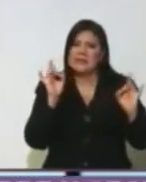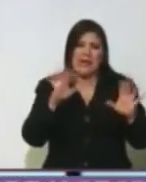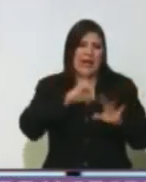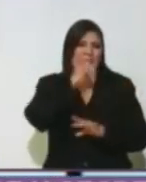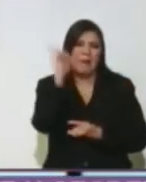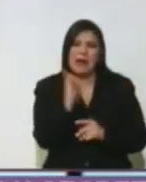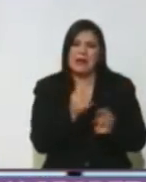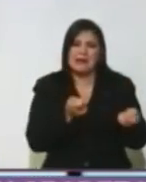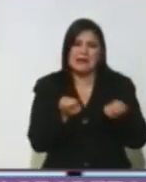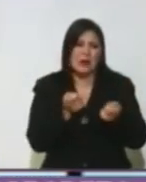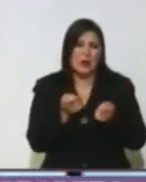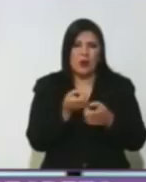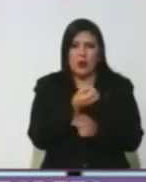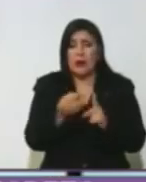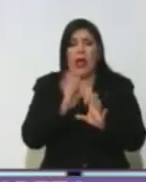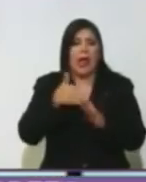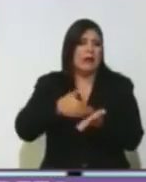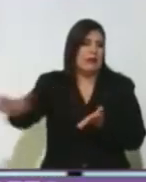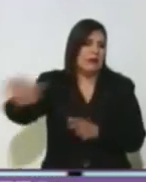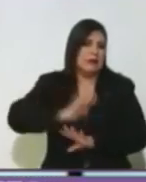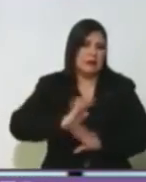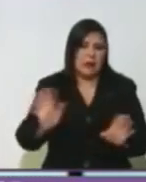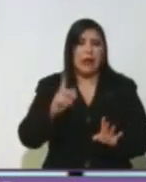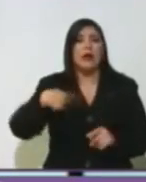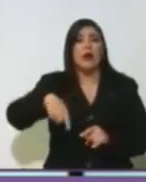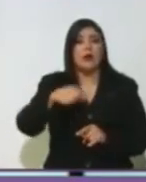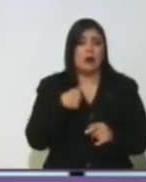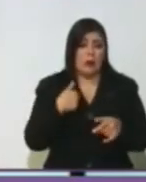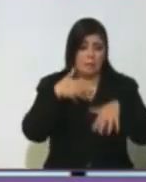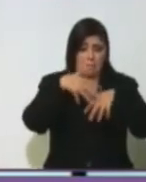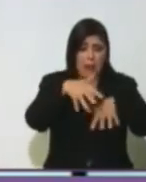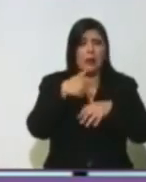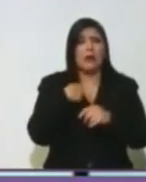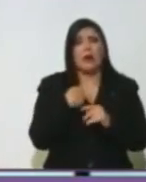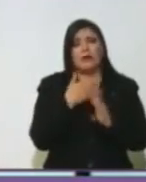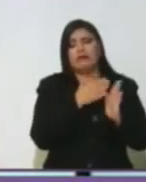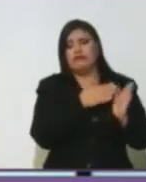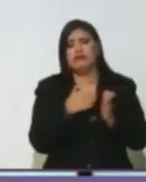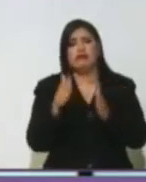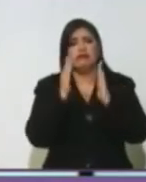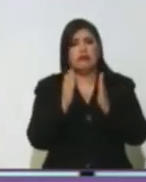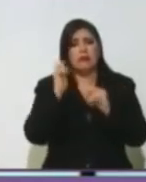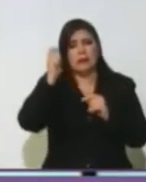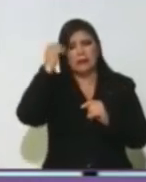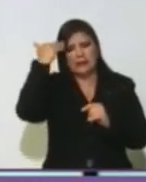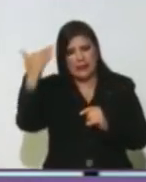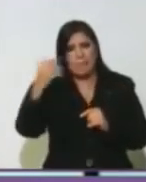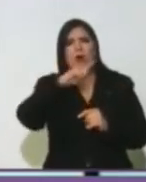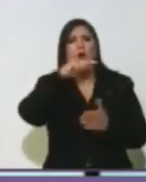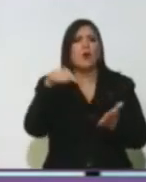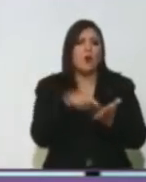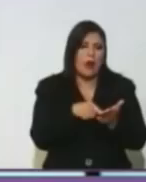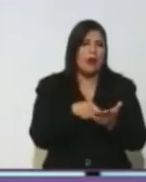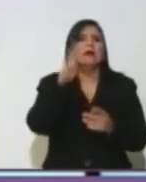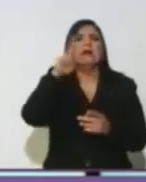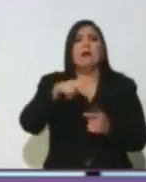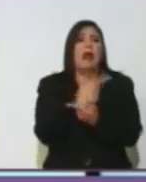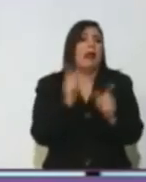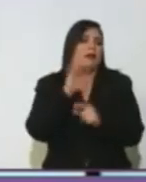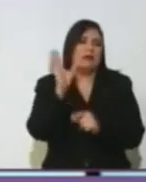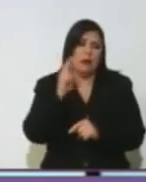orden y ya se fue voy a sujetar las marchas a modalidades de tiempo del lugar y además que los